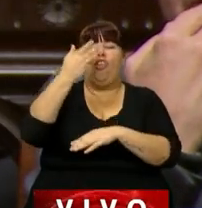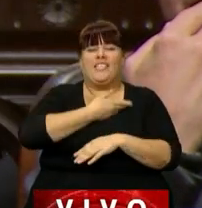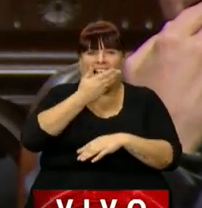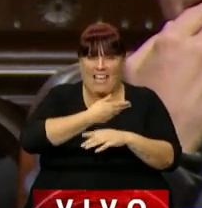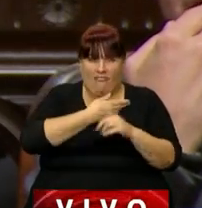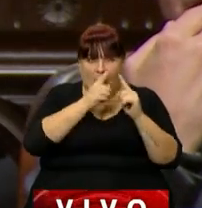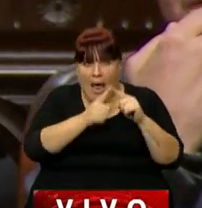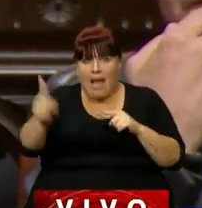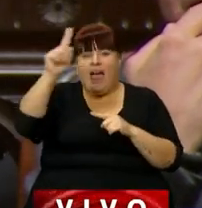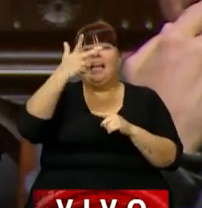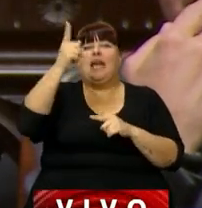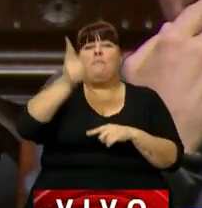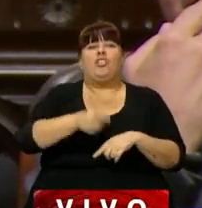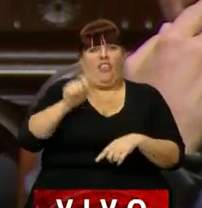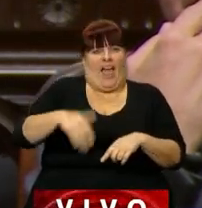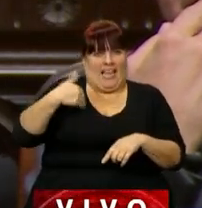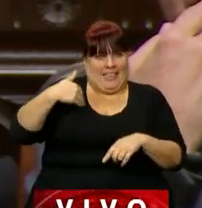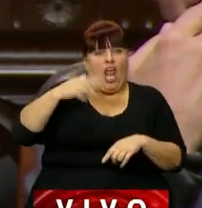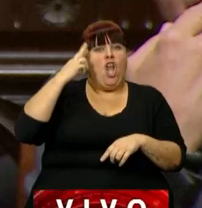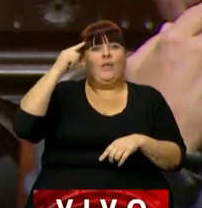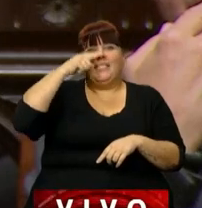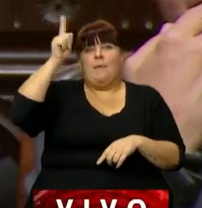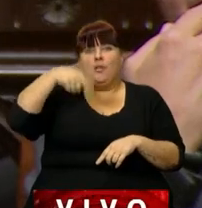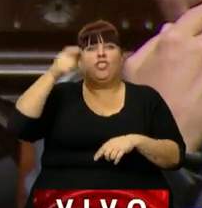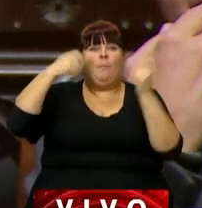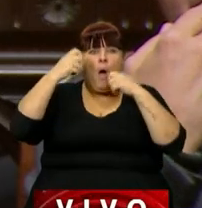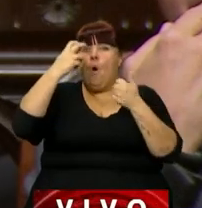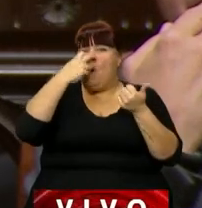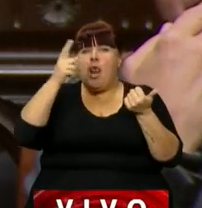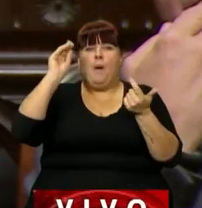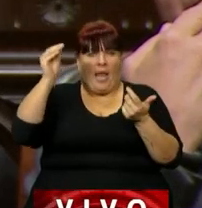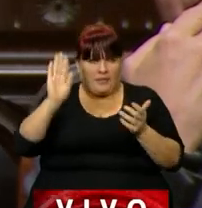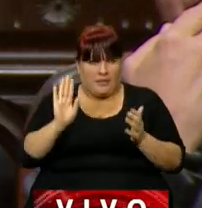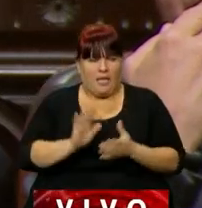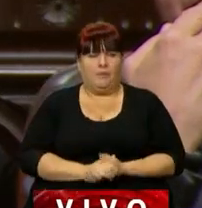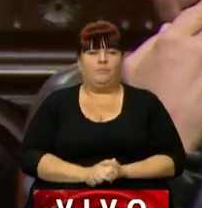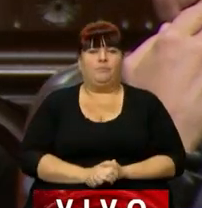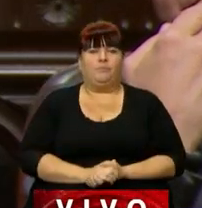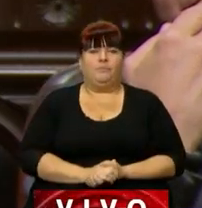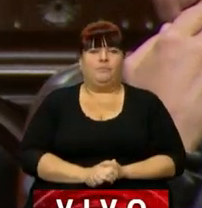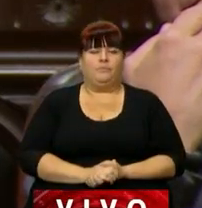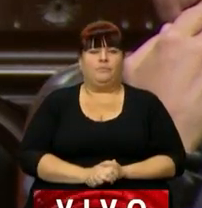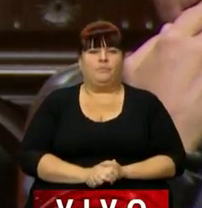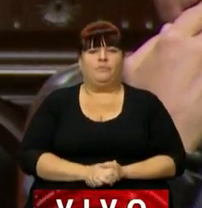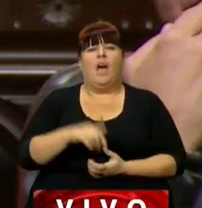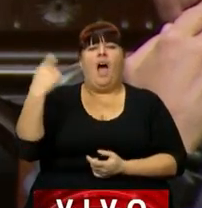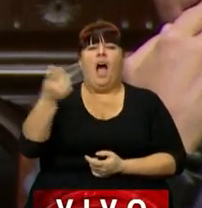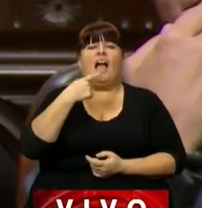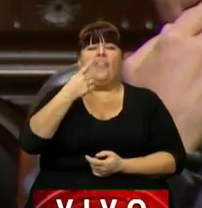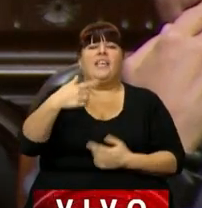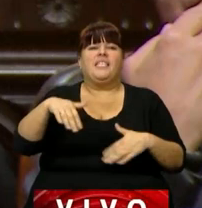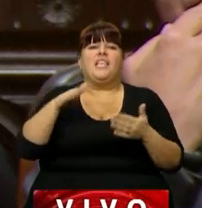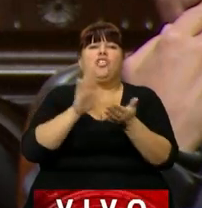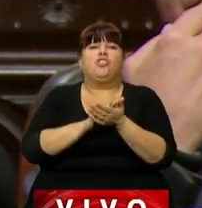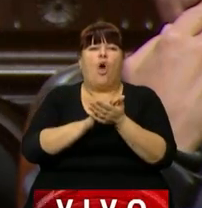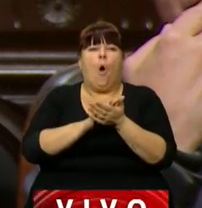solamente el 3% del transporte argentino, el 97% de paraguayo, boliviano, brasilero. Acá se dijo mucho hoy, la única